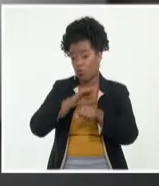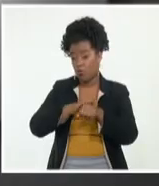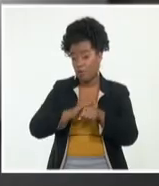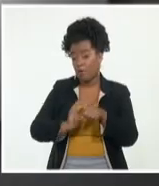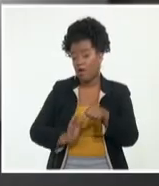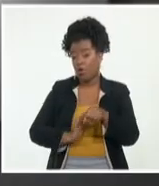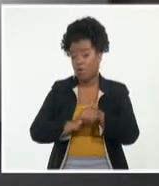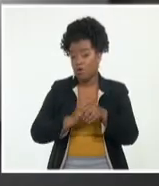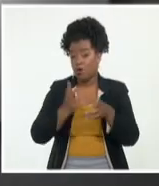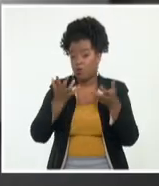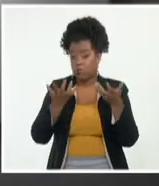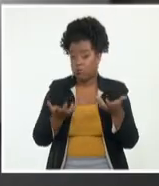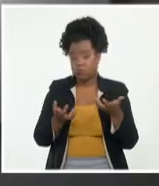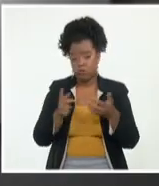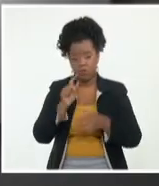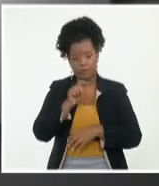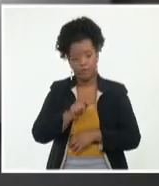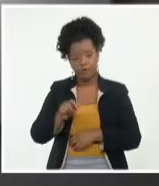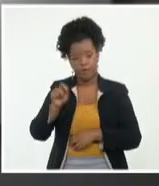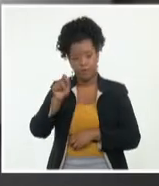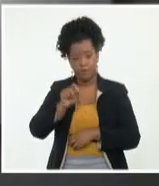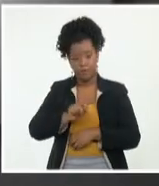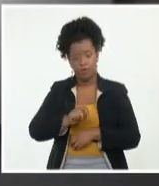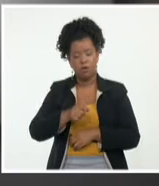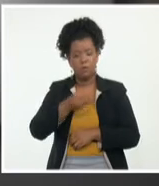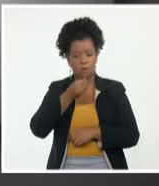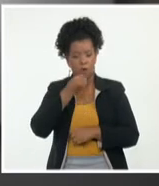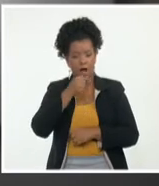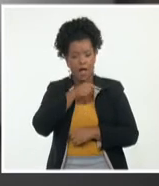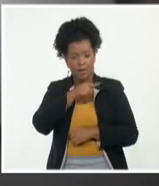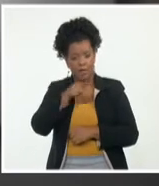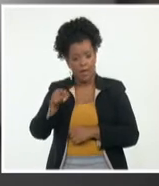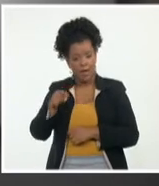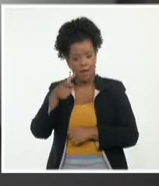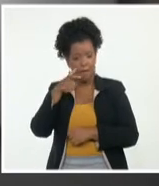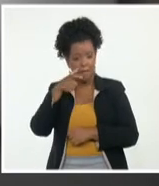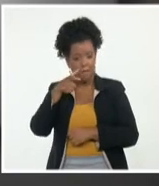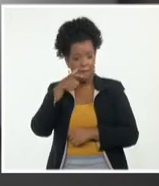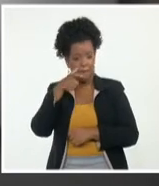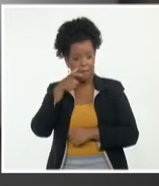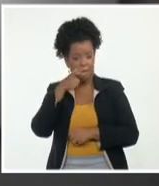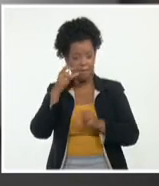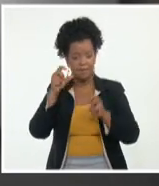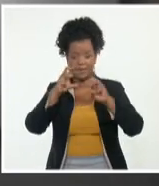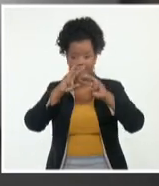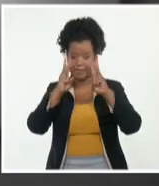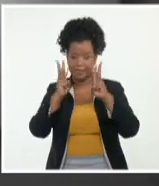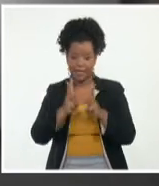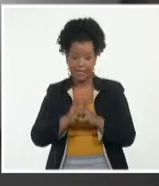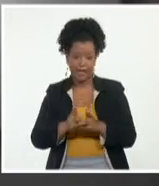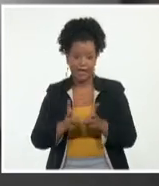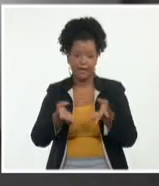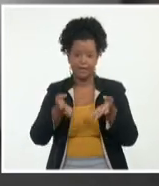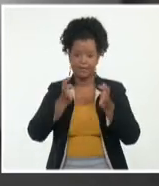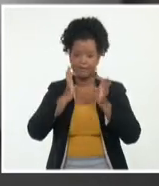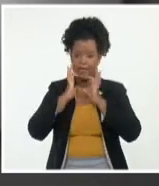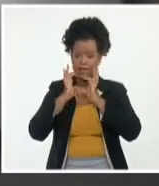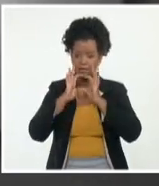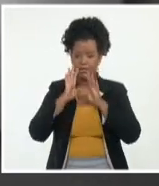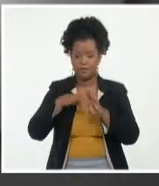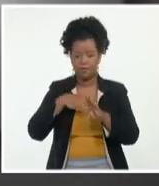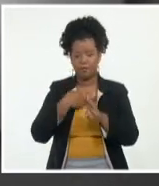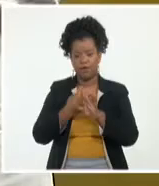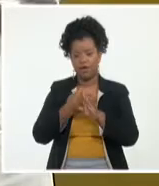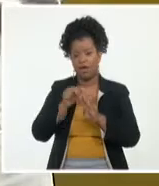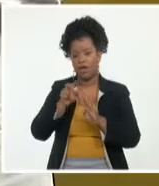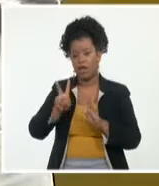ser seguido a través de los perfiles en redes sociales de esa organización en unos minutos a las 2 de la tarde.